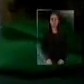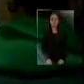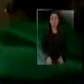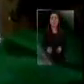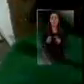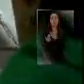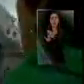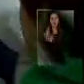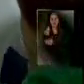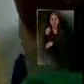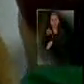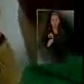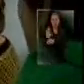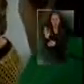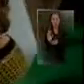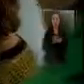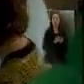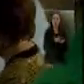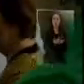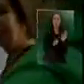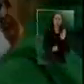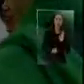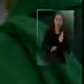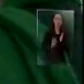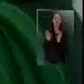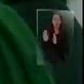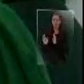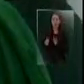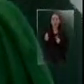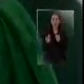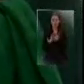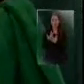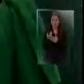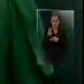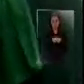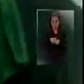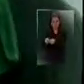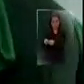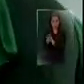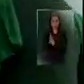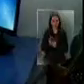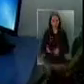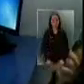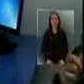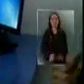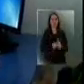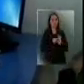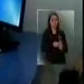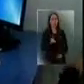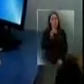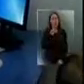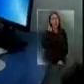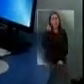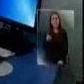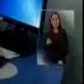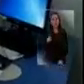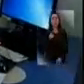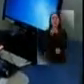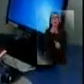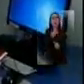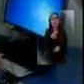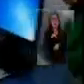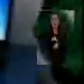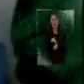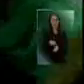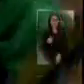Gracias. Buenos días, doctor. Hola. ¿Cómo buenos estás? Días. Hola. ¿Cómo estás? Hola, buenos días. Asiento, por favor. Gracias. ¿Quién es la persona que hoy día va a